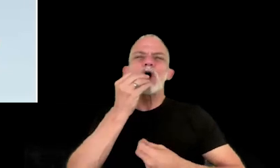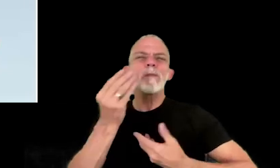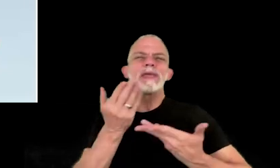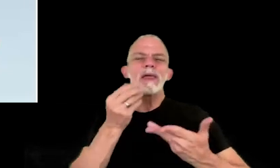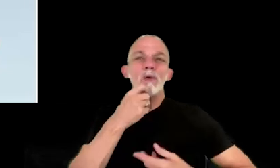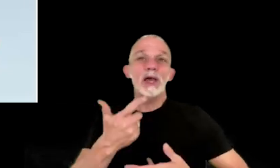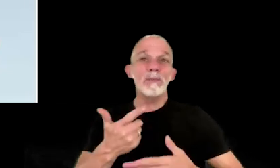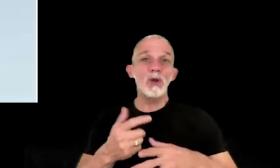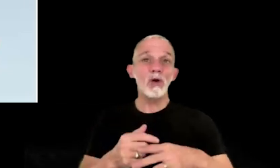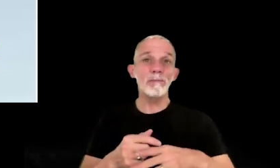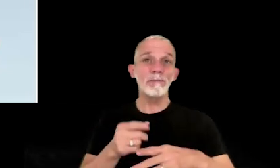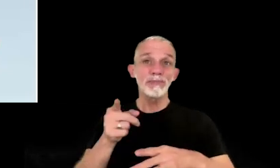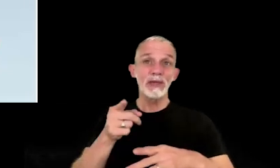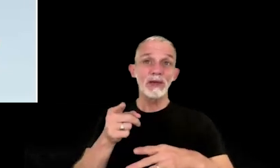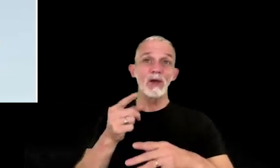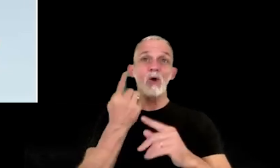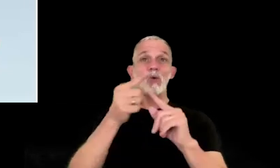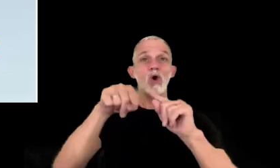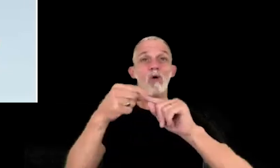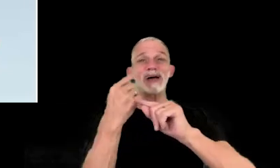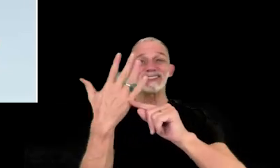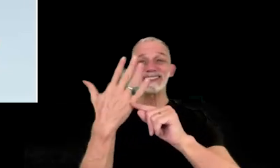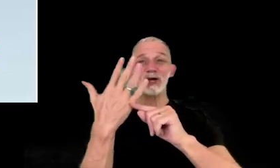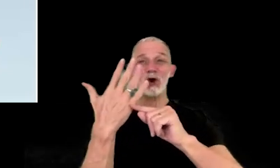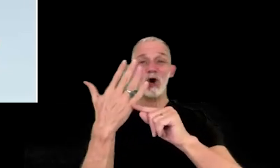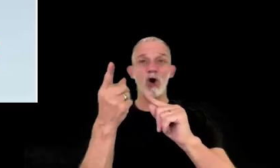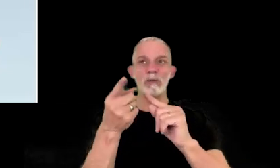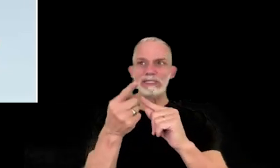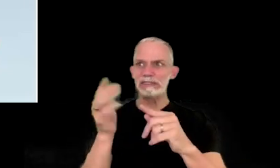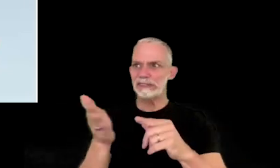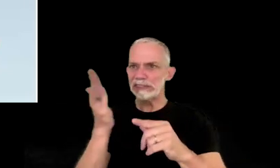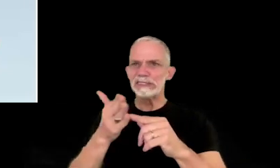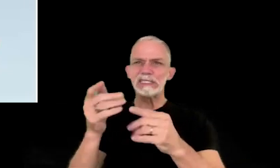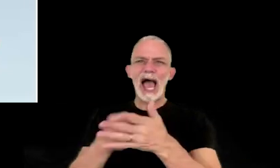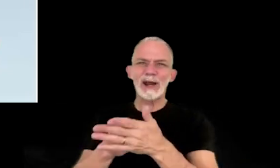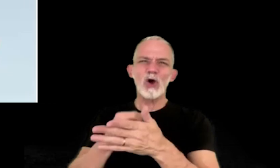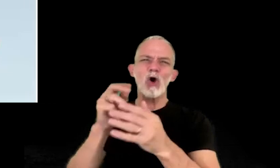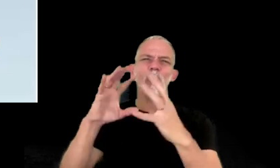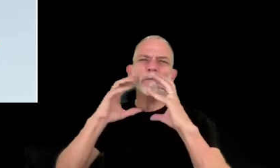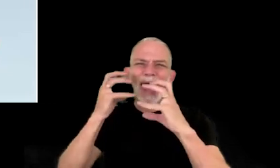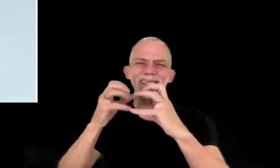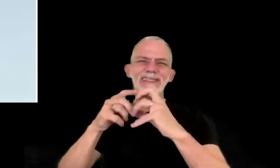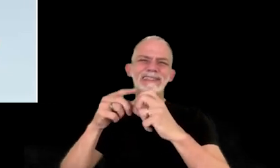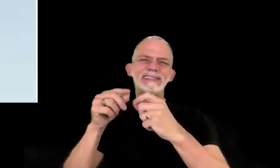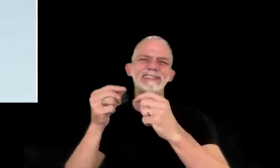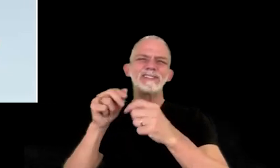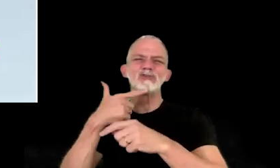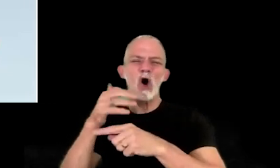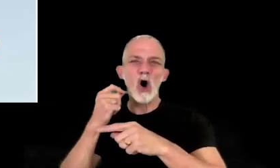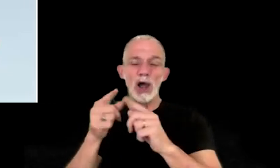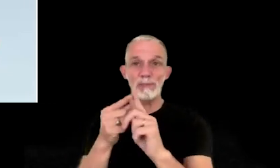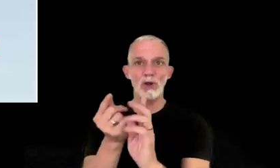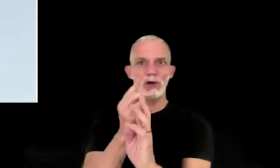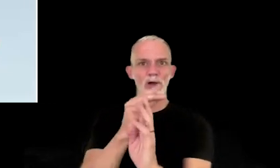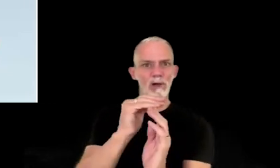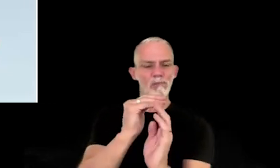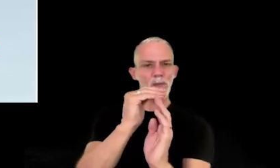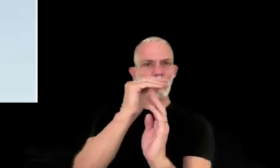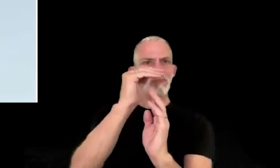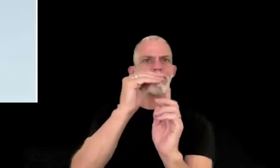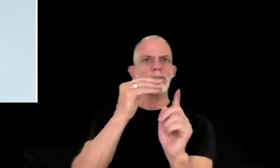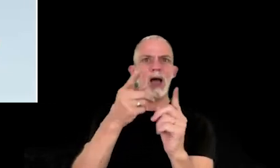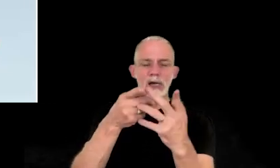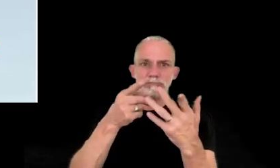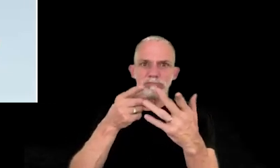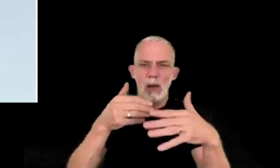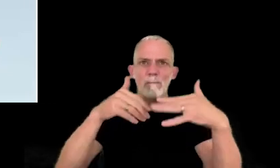a 1,5 grados va a haber problemas en la producción de arroz, maíz, soja, etc. Pero a 2, 3 y 4 grados se va